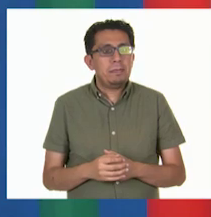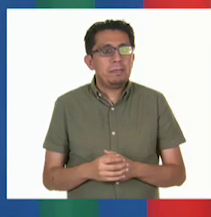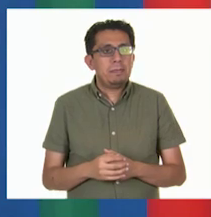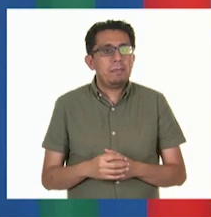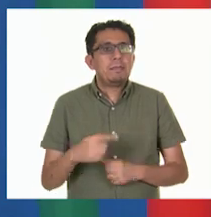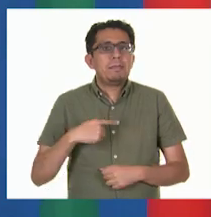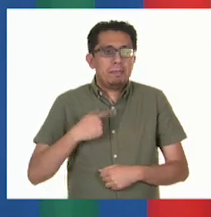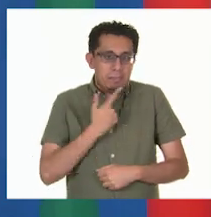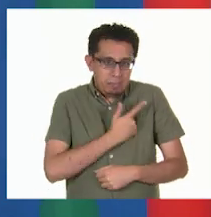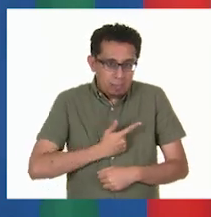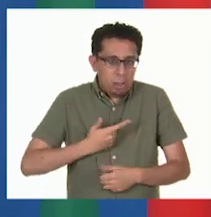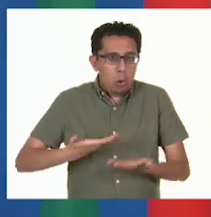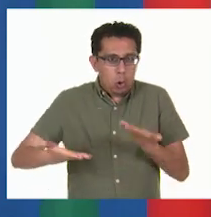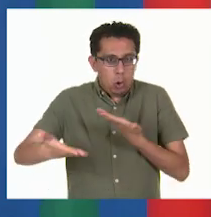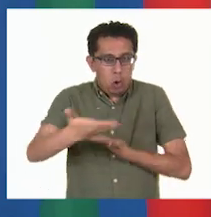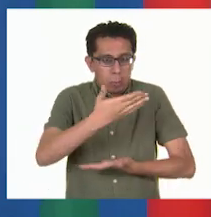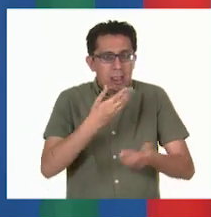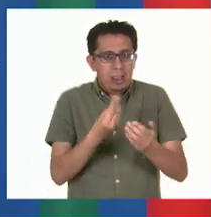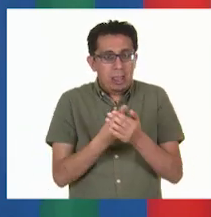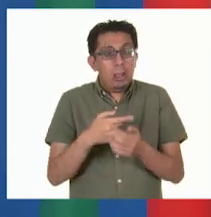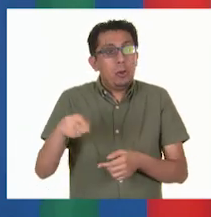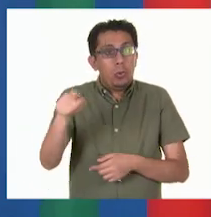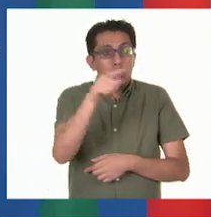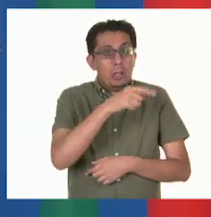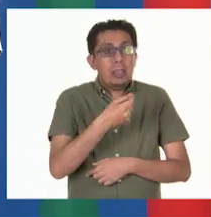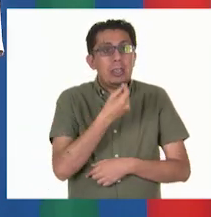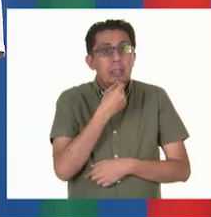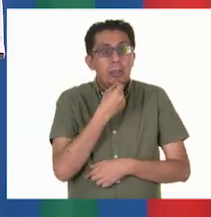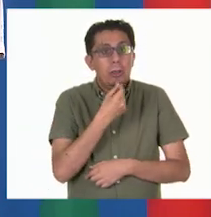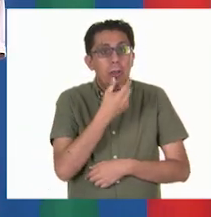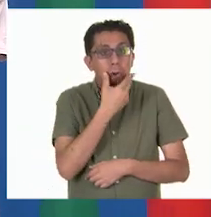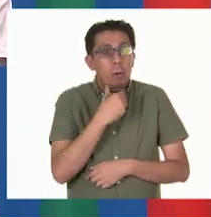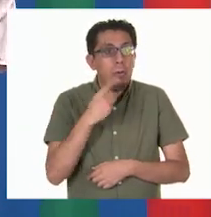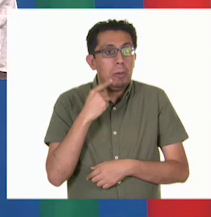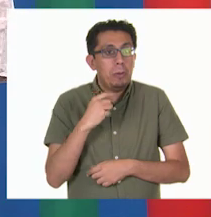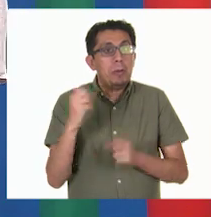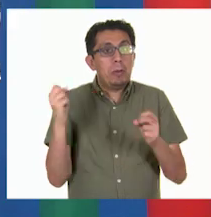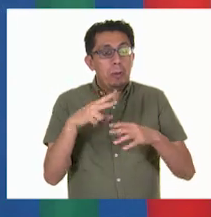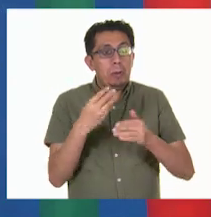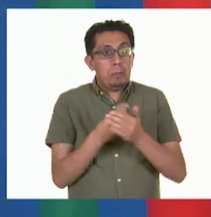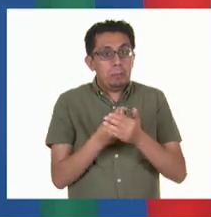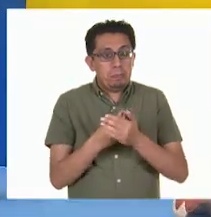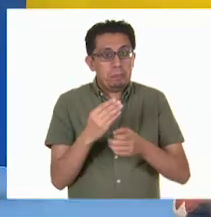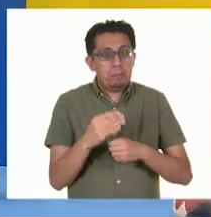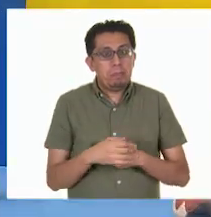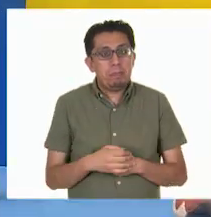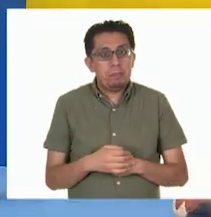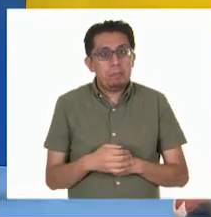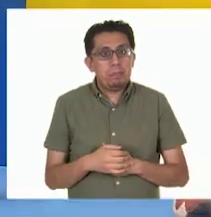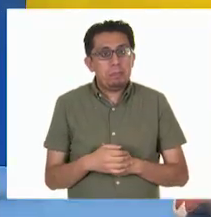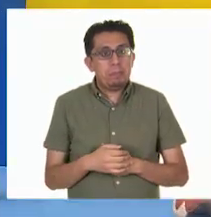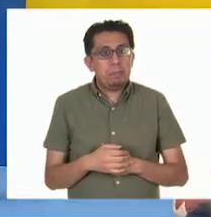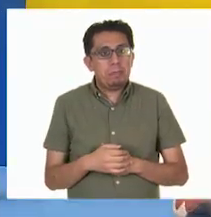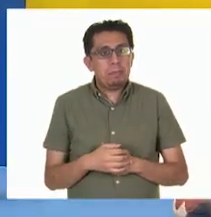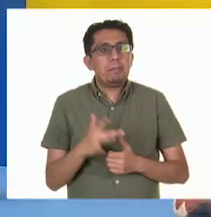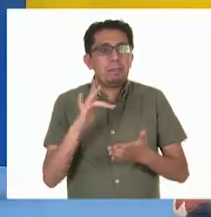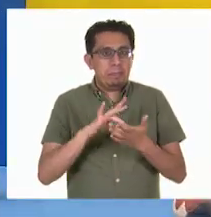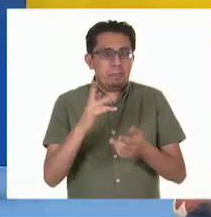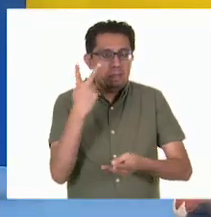un gusto compartir esta clase con ustedes, niñas y niños. Nos vemos en la siguiente clase. Maestro, muchísimas gracias por haber estado con